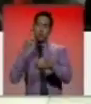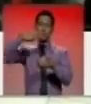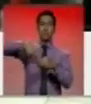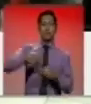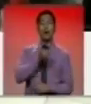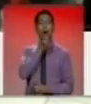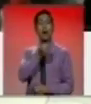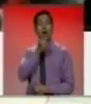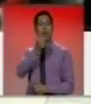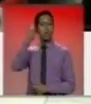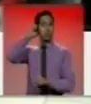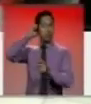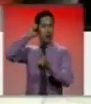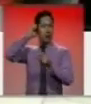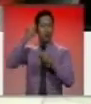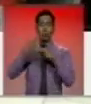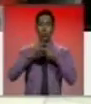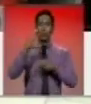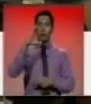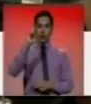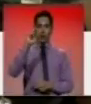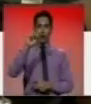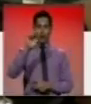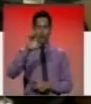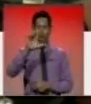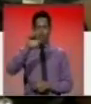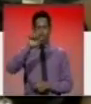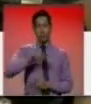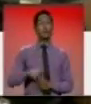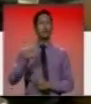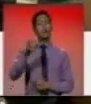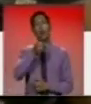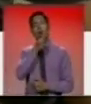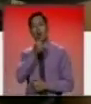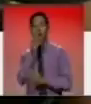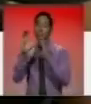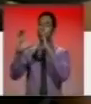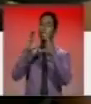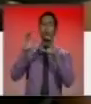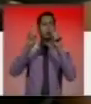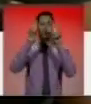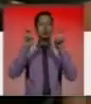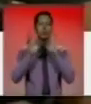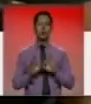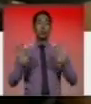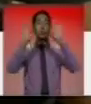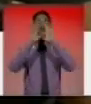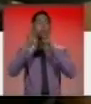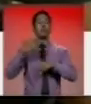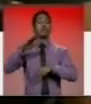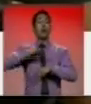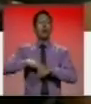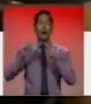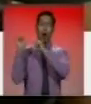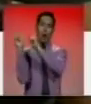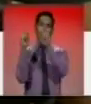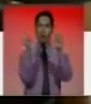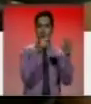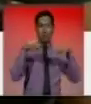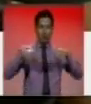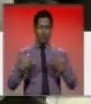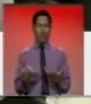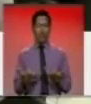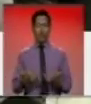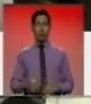entrevista en Radio Canela, donde conversó con los panelistas tocando temas de interés nacional sobre la campaña electoral que se vive